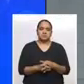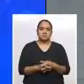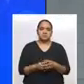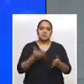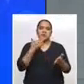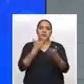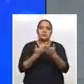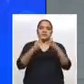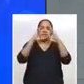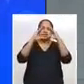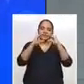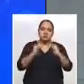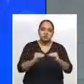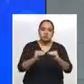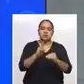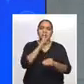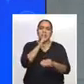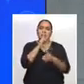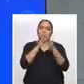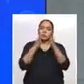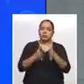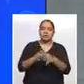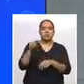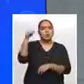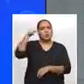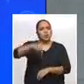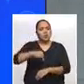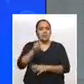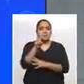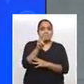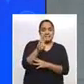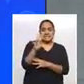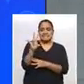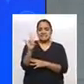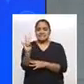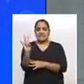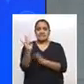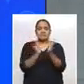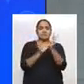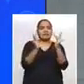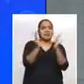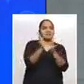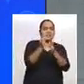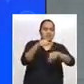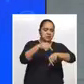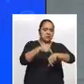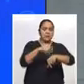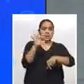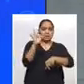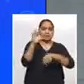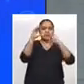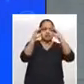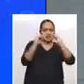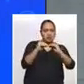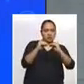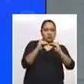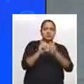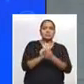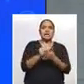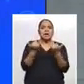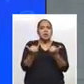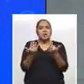Buenas noches, pueblo hondureño. Hoy es 27 de abril, son las 9 de la noche y dos minutos. Vamos a